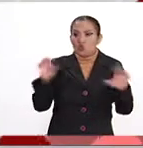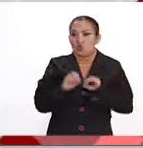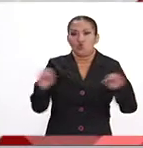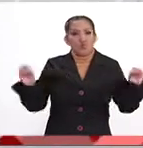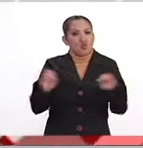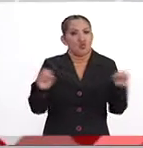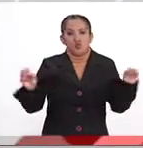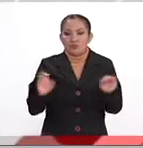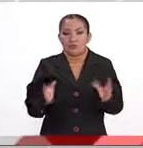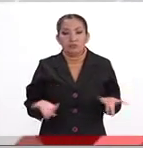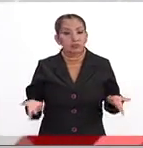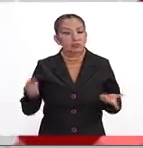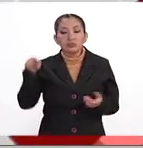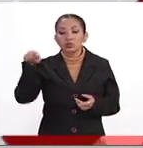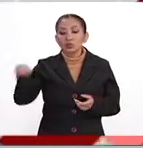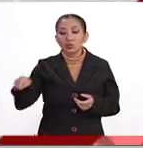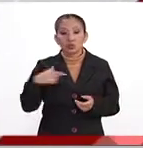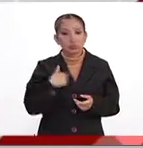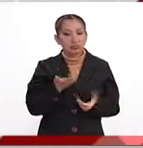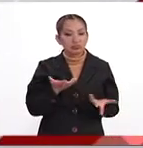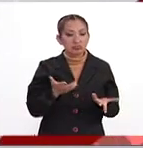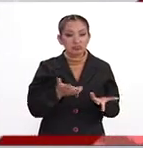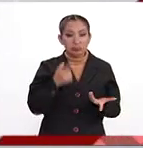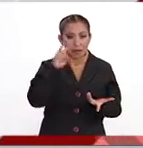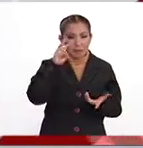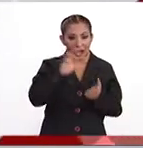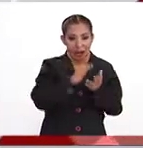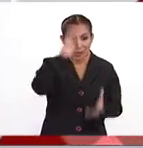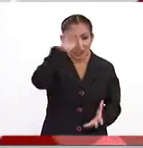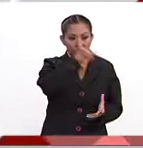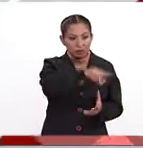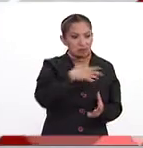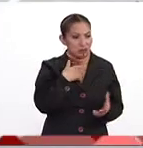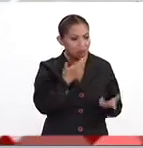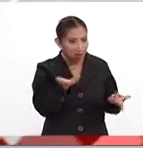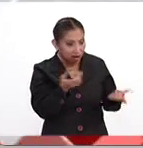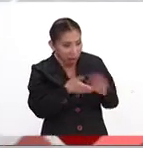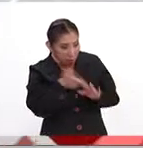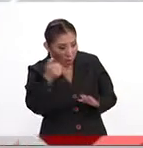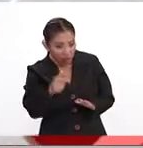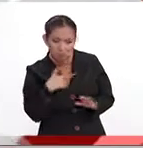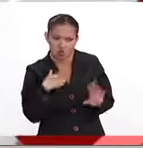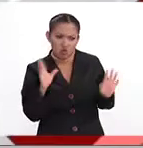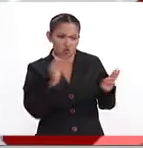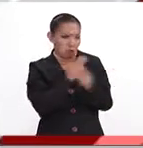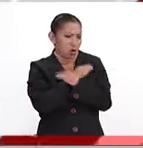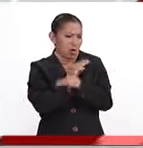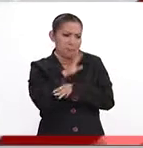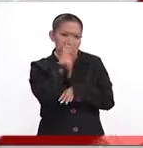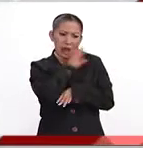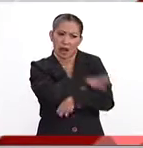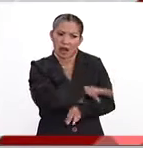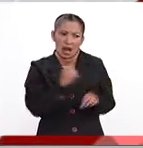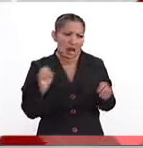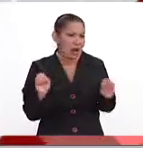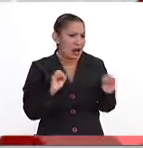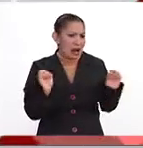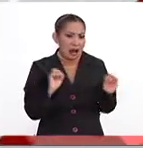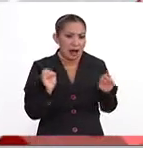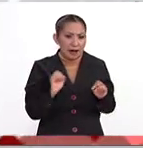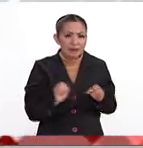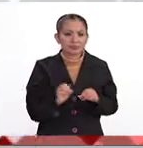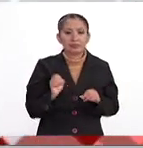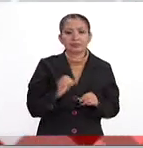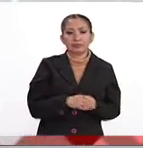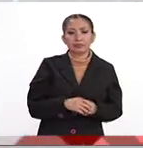moral? Moralmente inaceptable, si ven es lo que predomina, aunque ha bajado ligeramente, no es una cuestión moral, ha